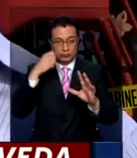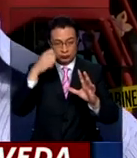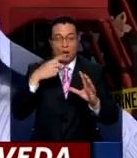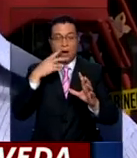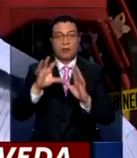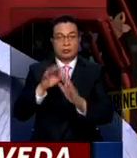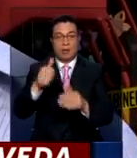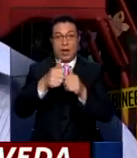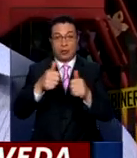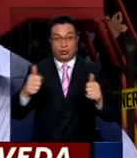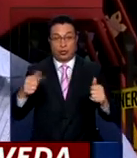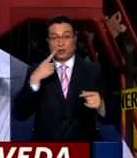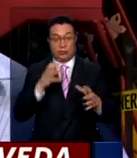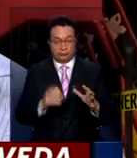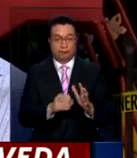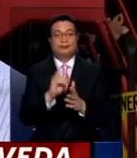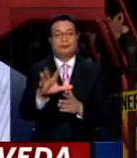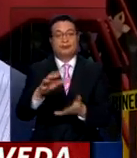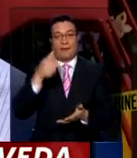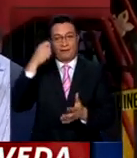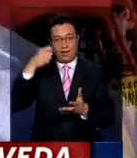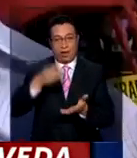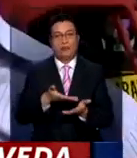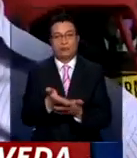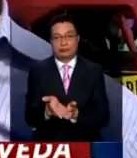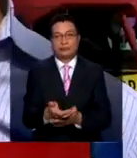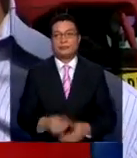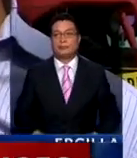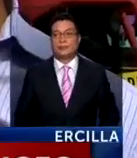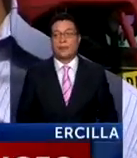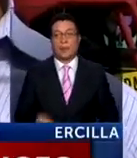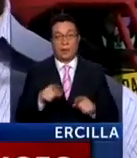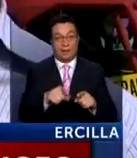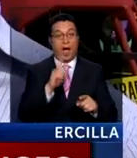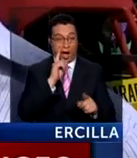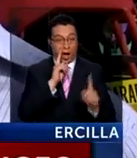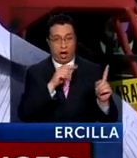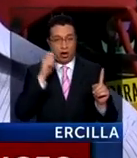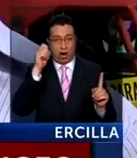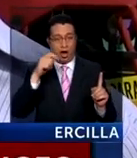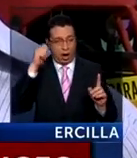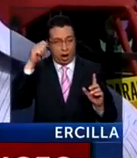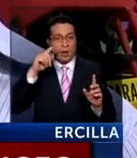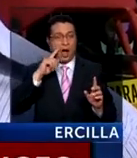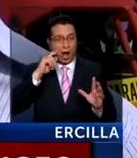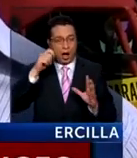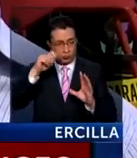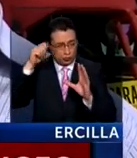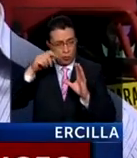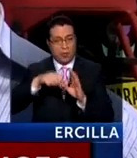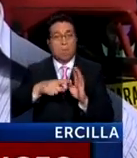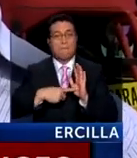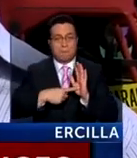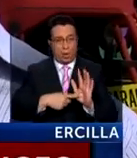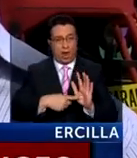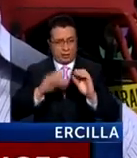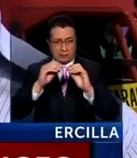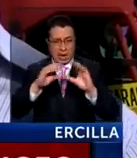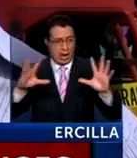la las mismas autoridades del establecimiento eh afectado el establecimiento cuenta con cámaras de seguridad eh que muestran en forma